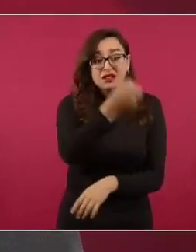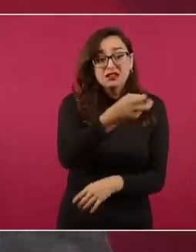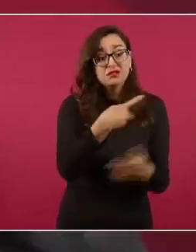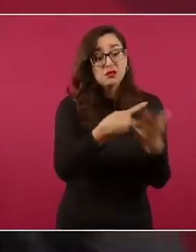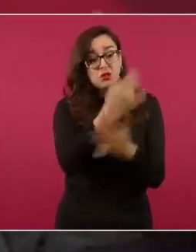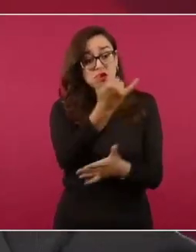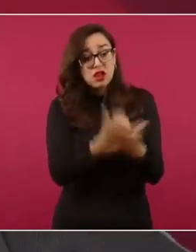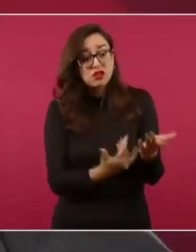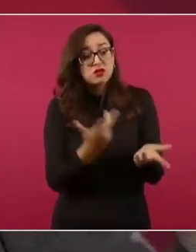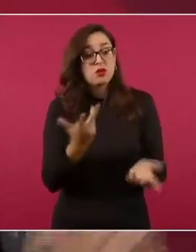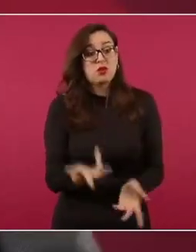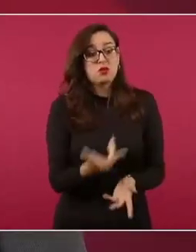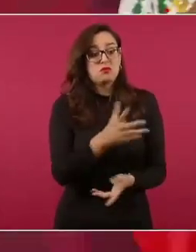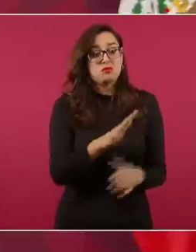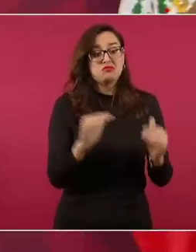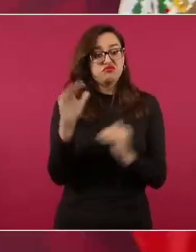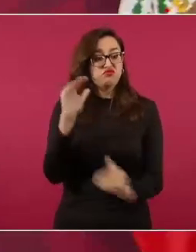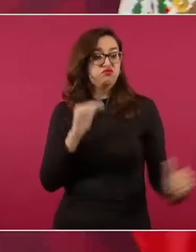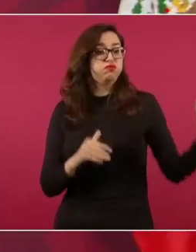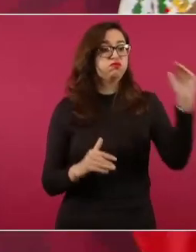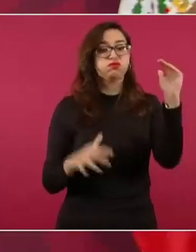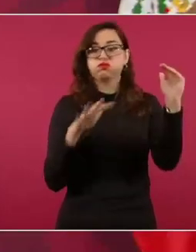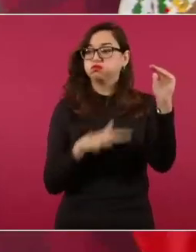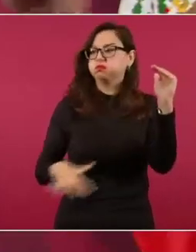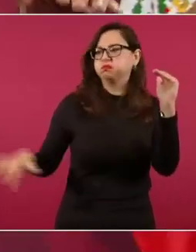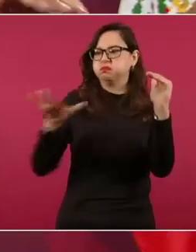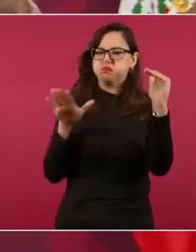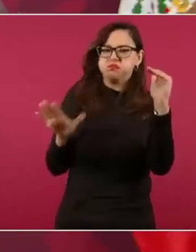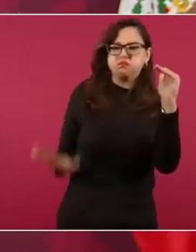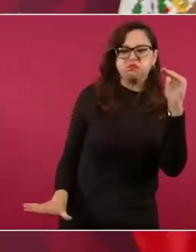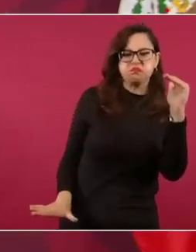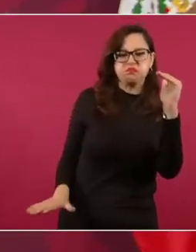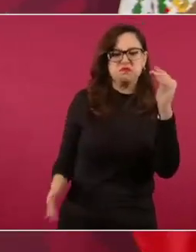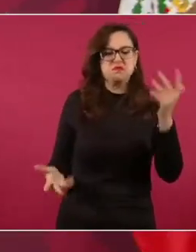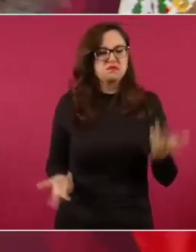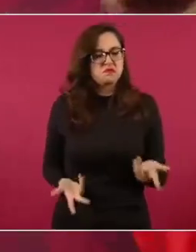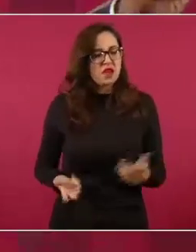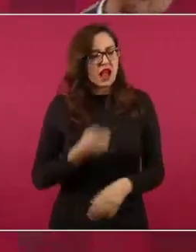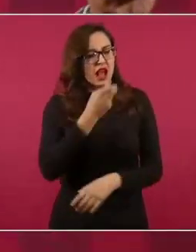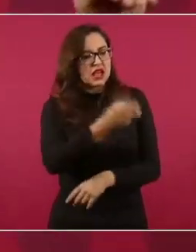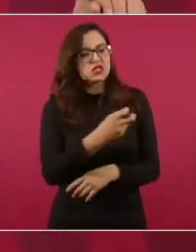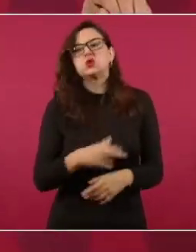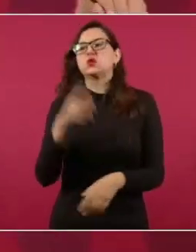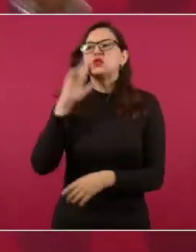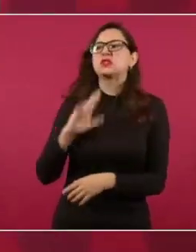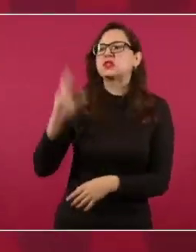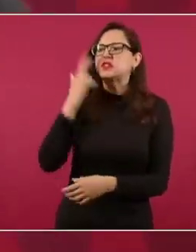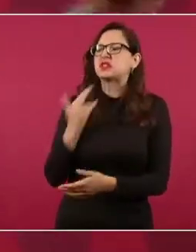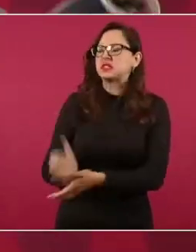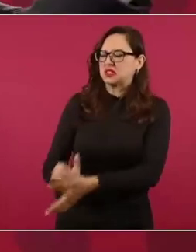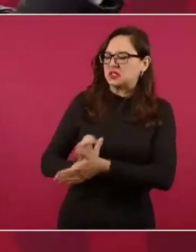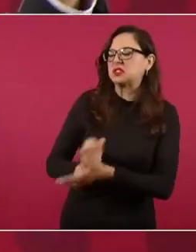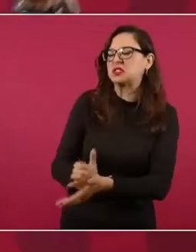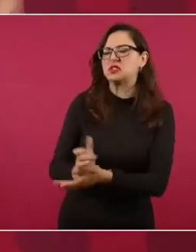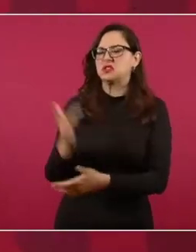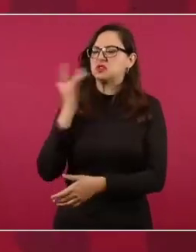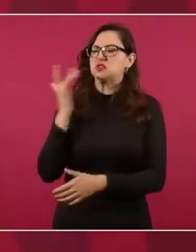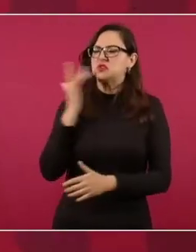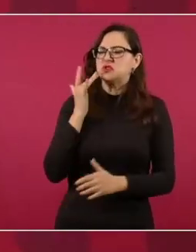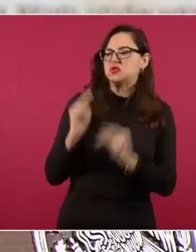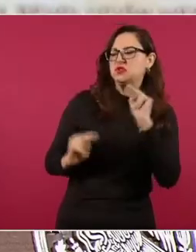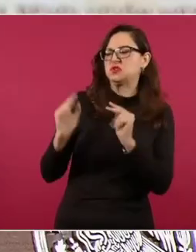el mantener las injusticias, el que siga el clasismo, el que siga el racismo, el que siga la